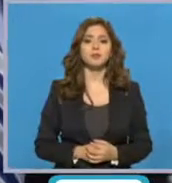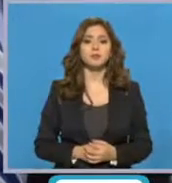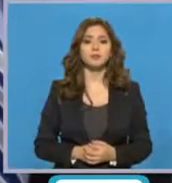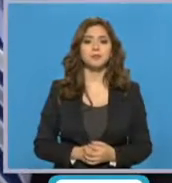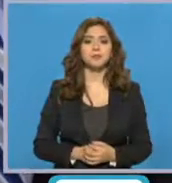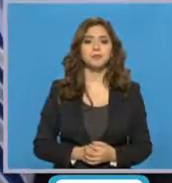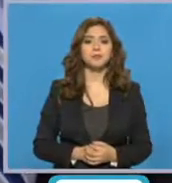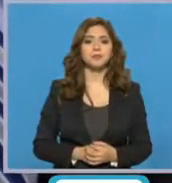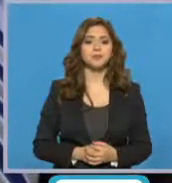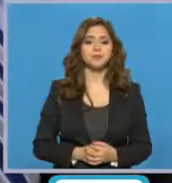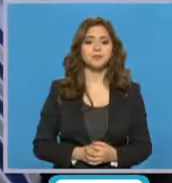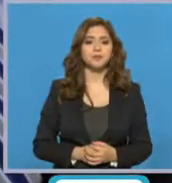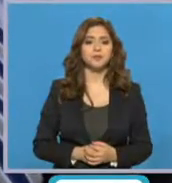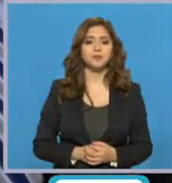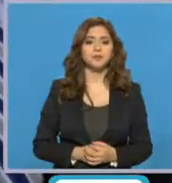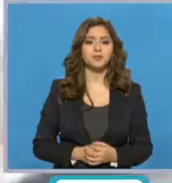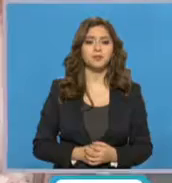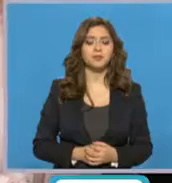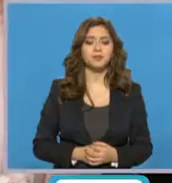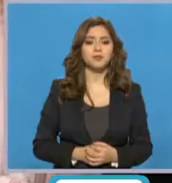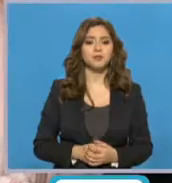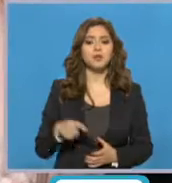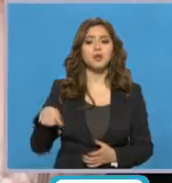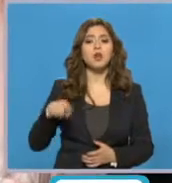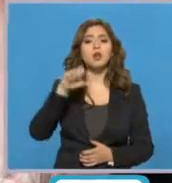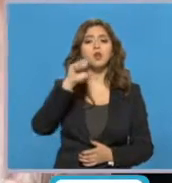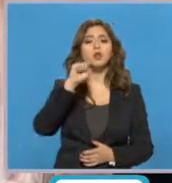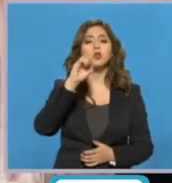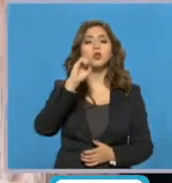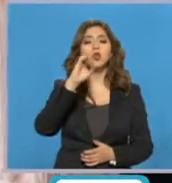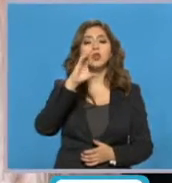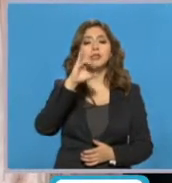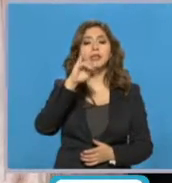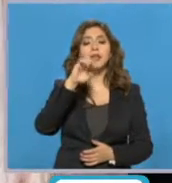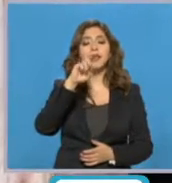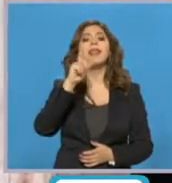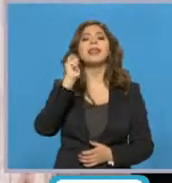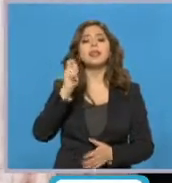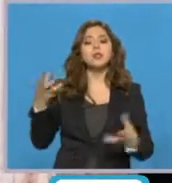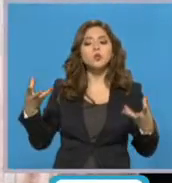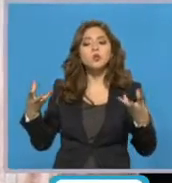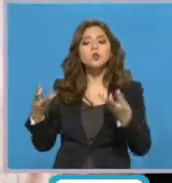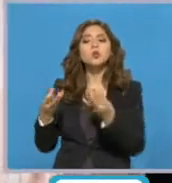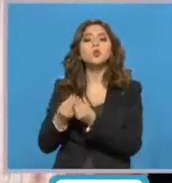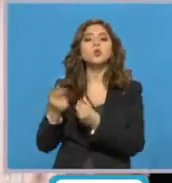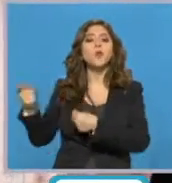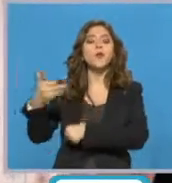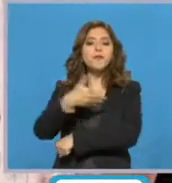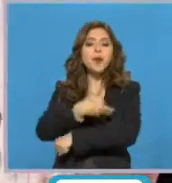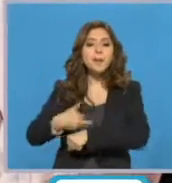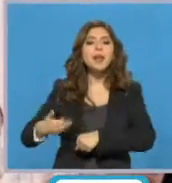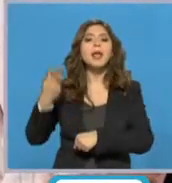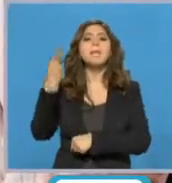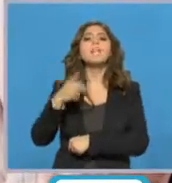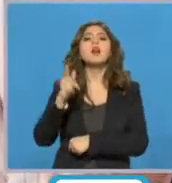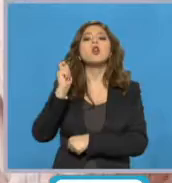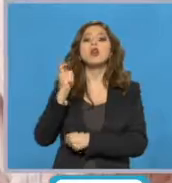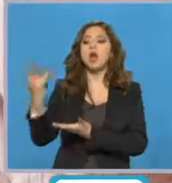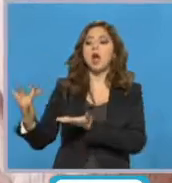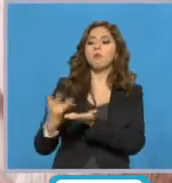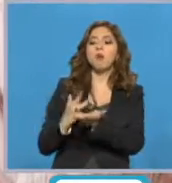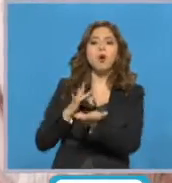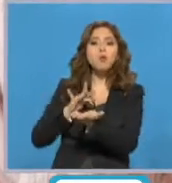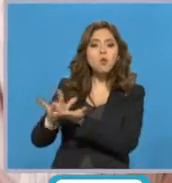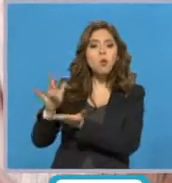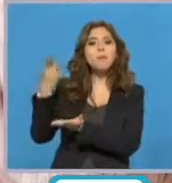es fundar un hogar con la idea de permanencia, con la idea de ayuda mutua y solidaridad. Y